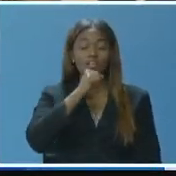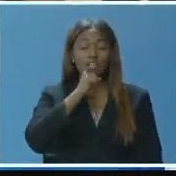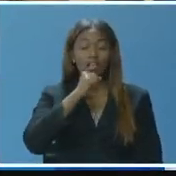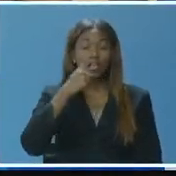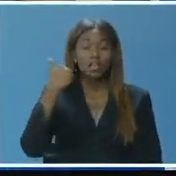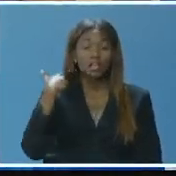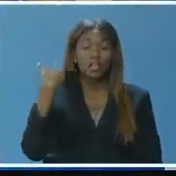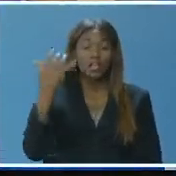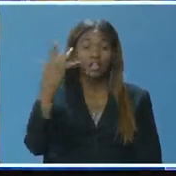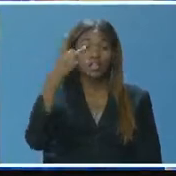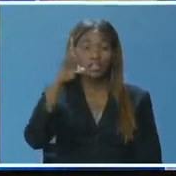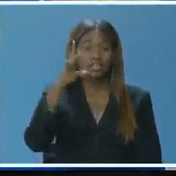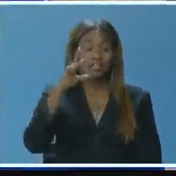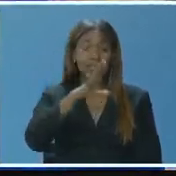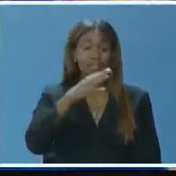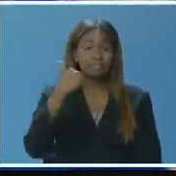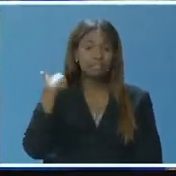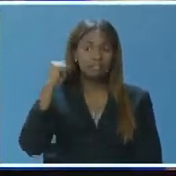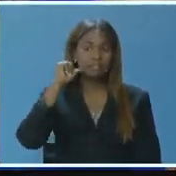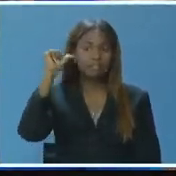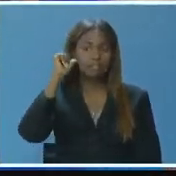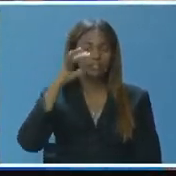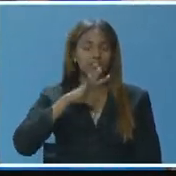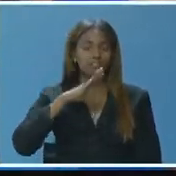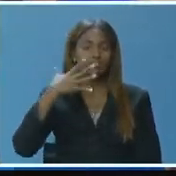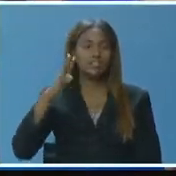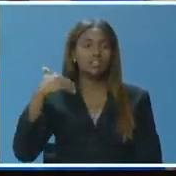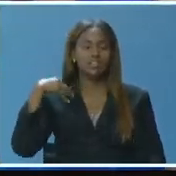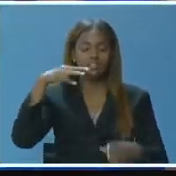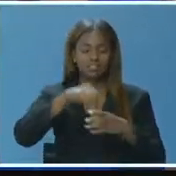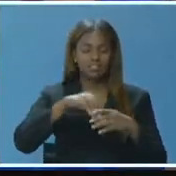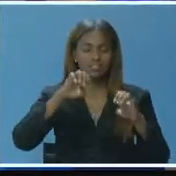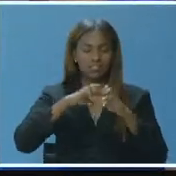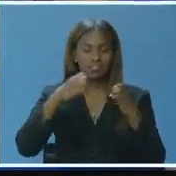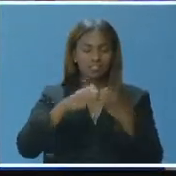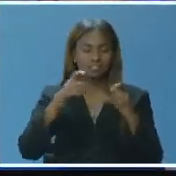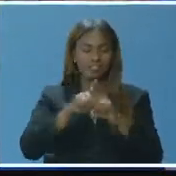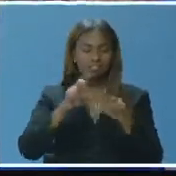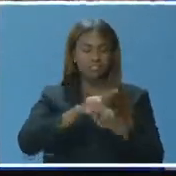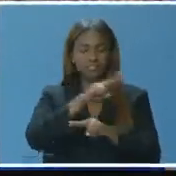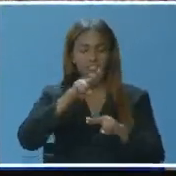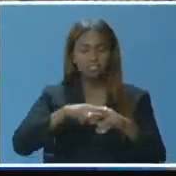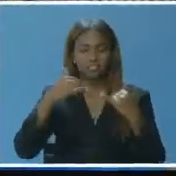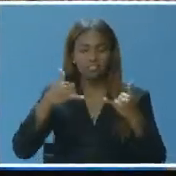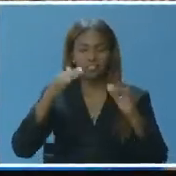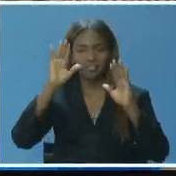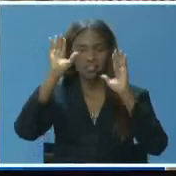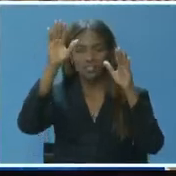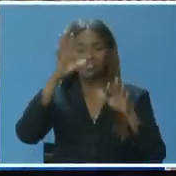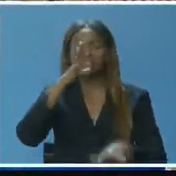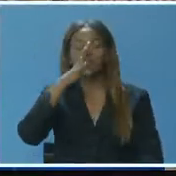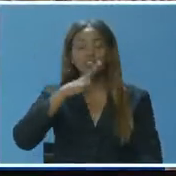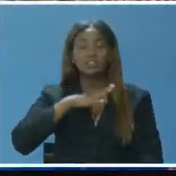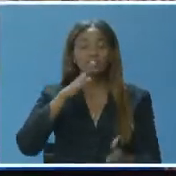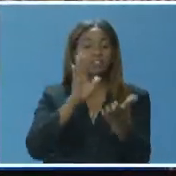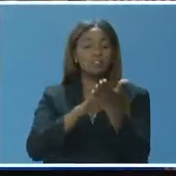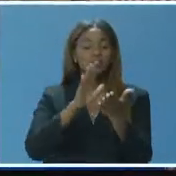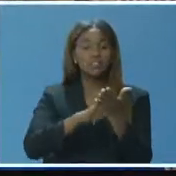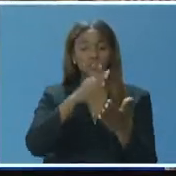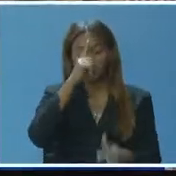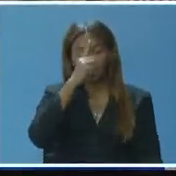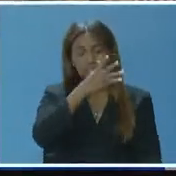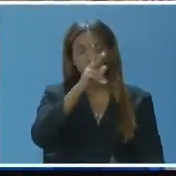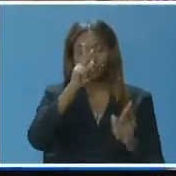tiene 18 años y ya pertenece también a la Selección Nacional de Baloncesto Femenino. Felicidades a las murallas